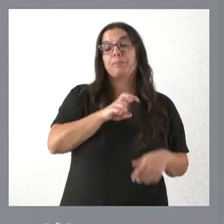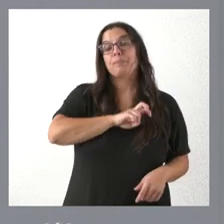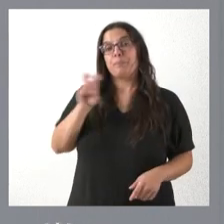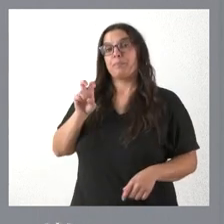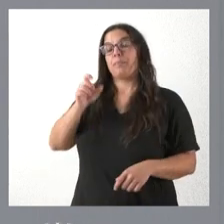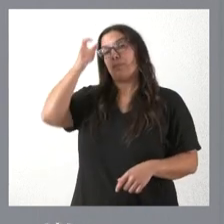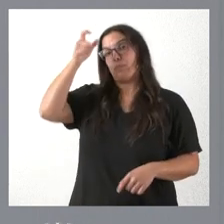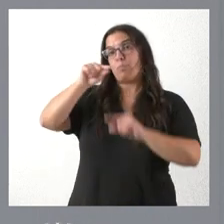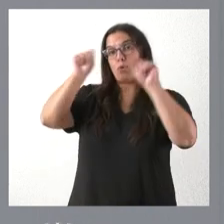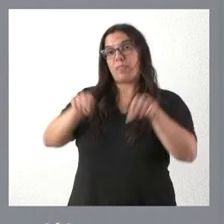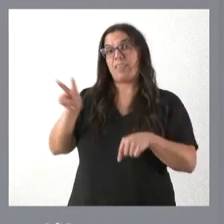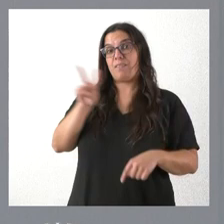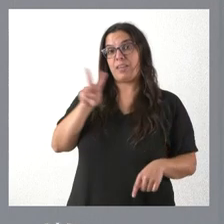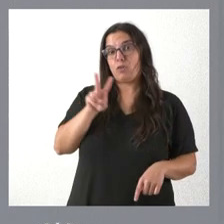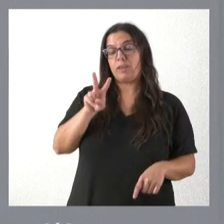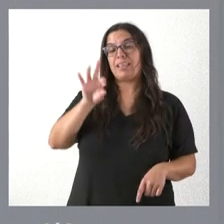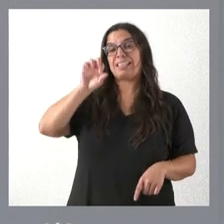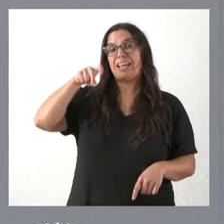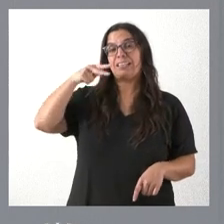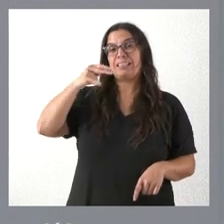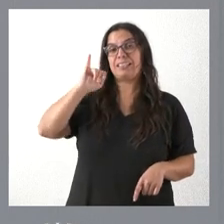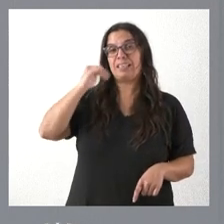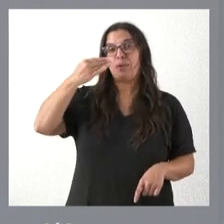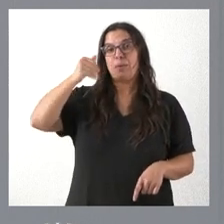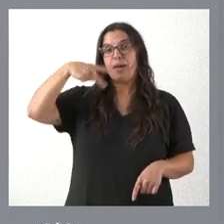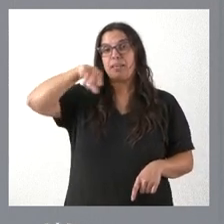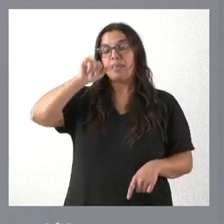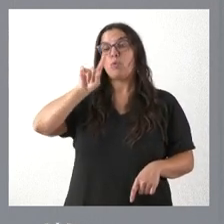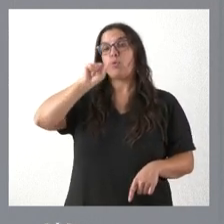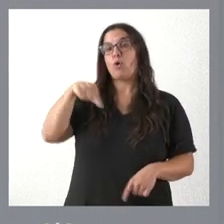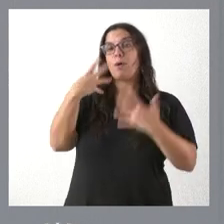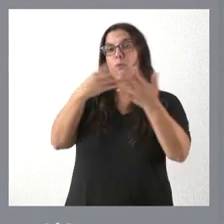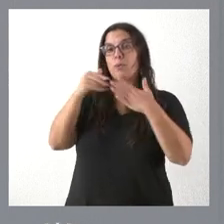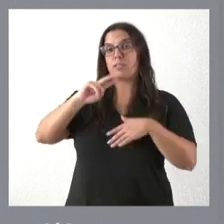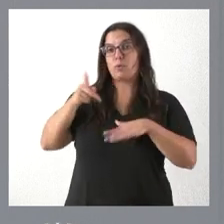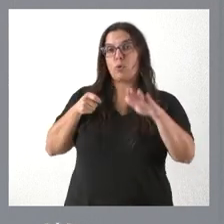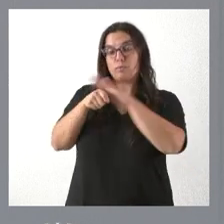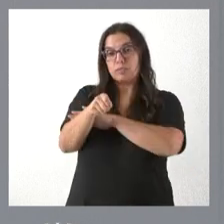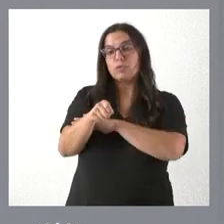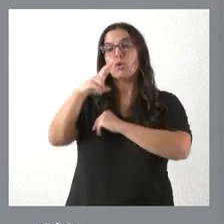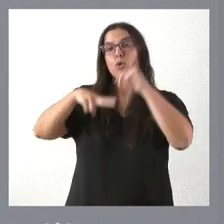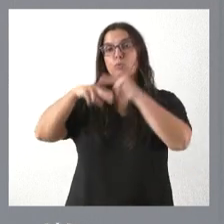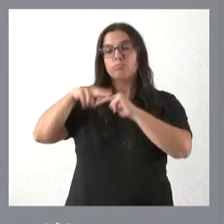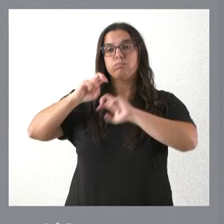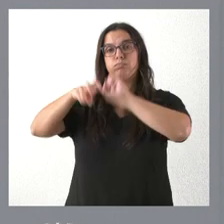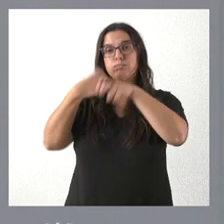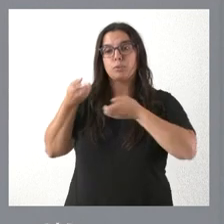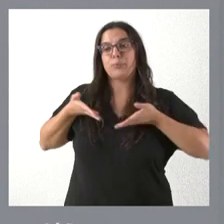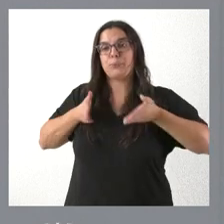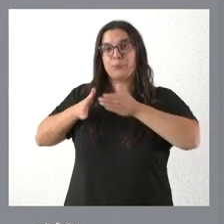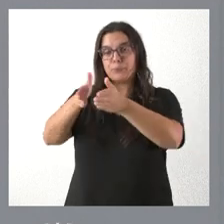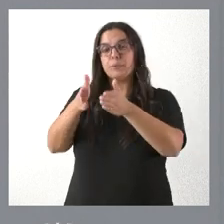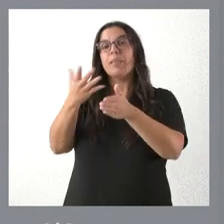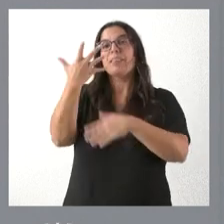santibáñez de valcorva en Valladolid uno con coma nueve millones de euros de inversión la construcción y mejora de 50